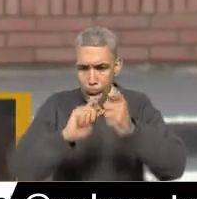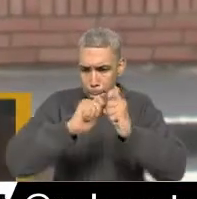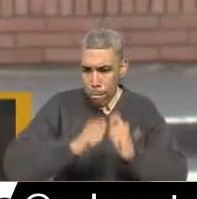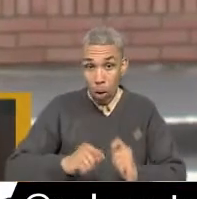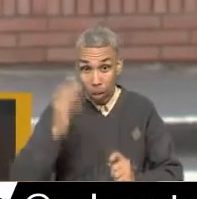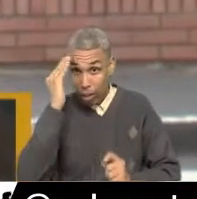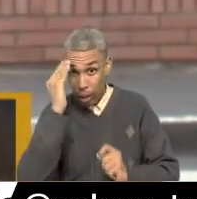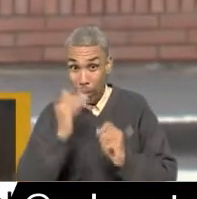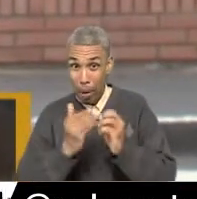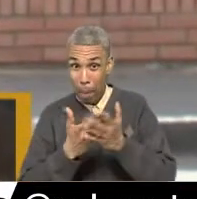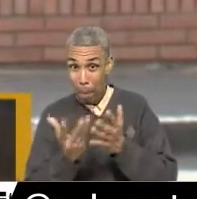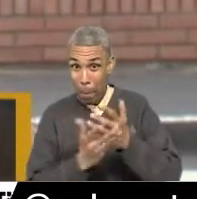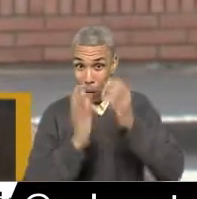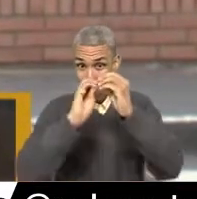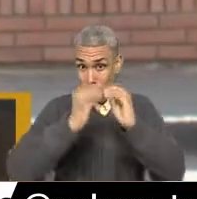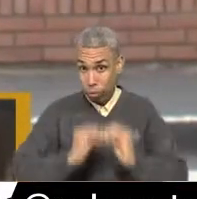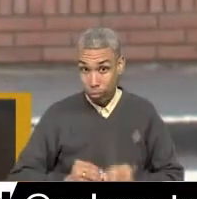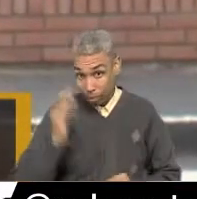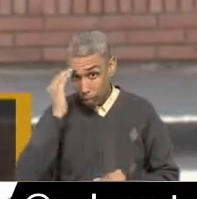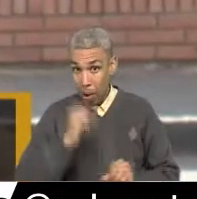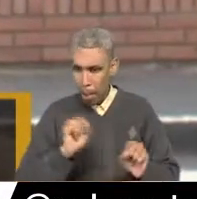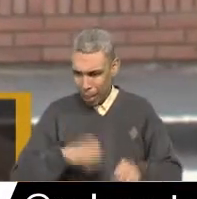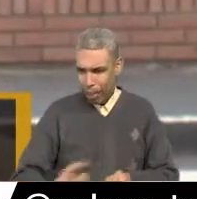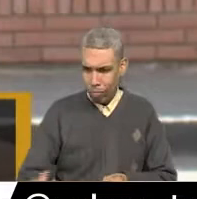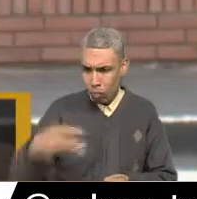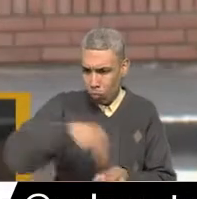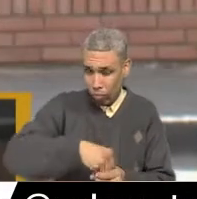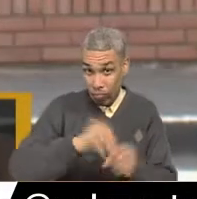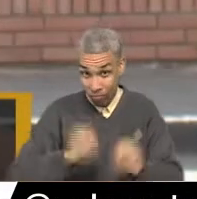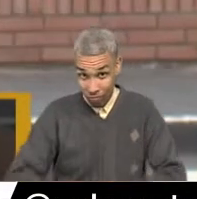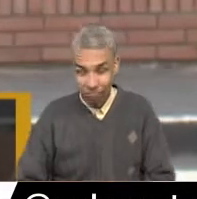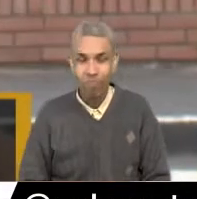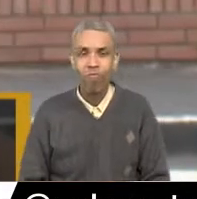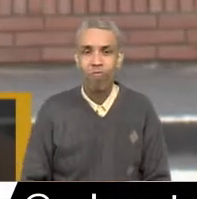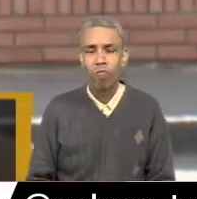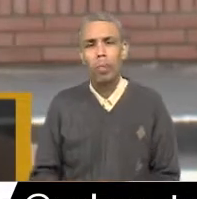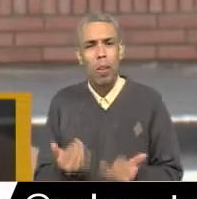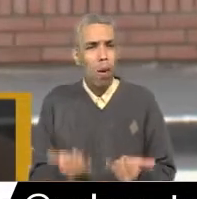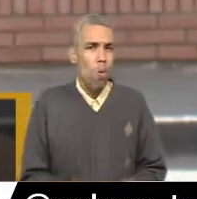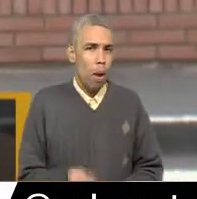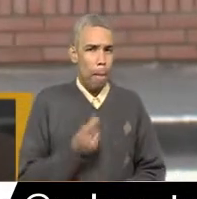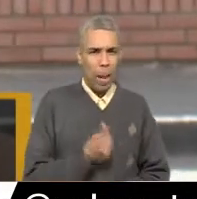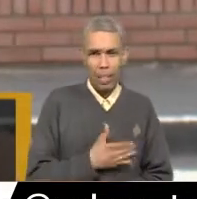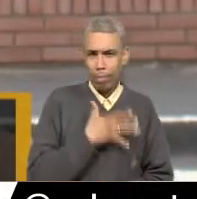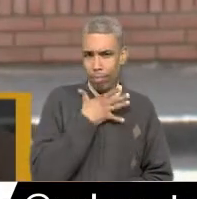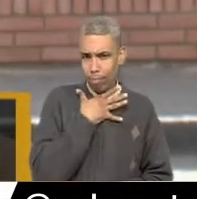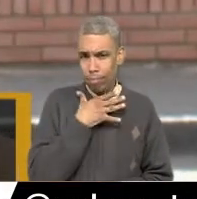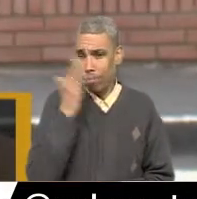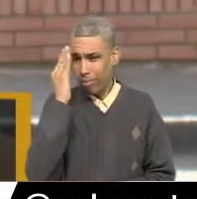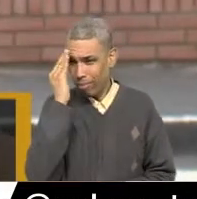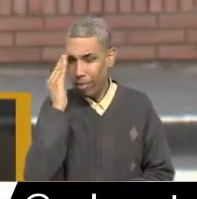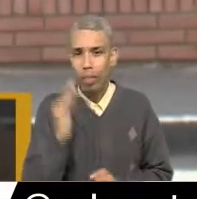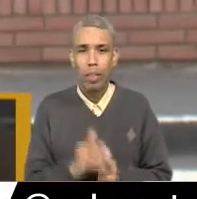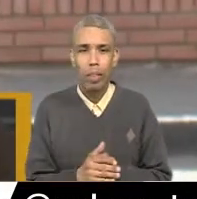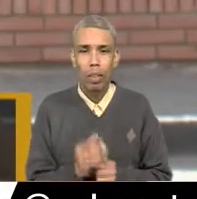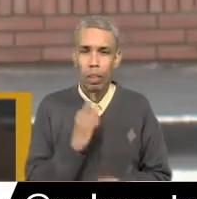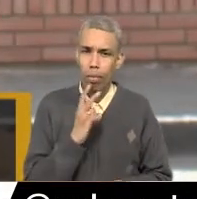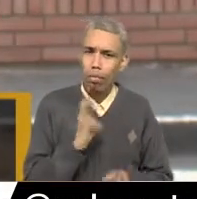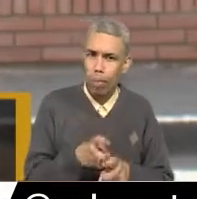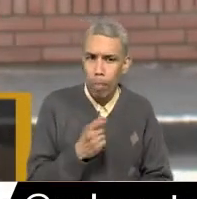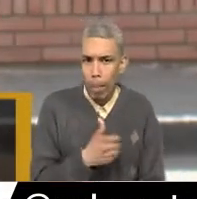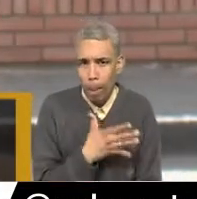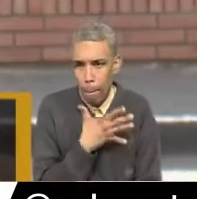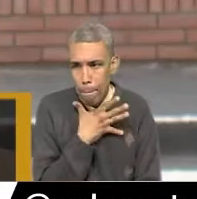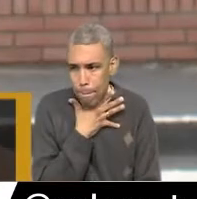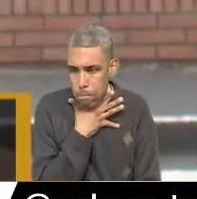se ha hecho en Barranca con personal de aquí y debido a una crisis que está precisamente todo el sector, toda la economía en declive y más